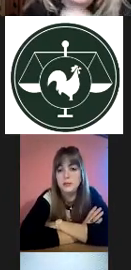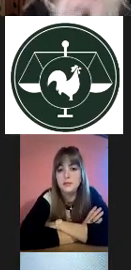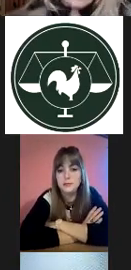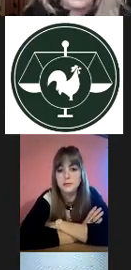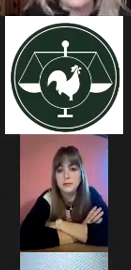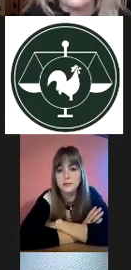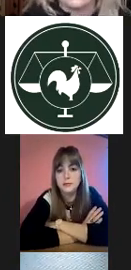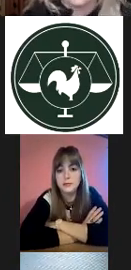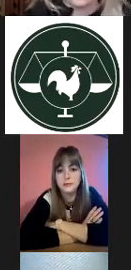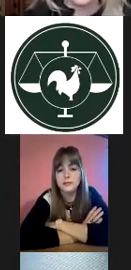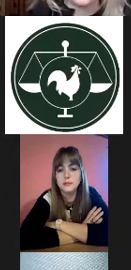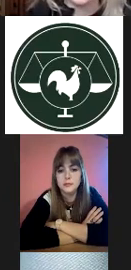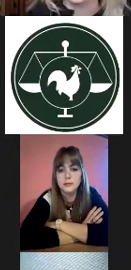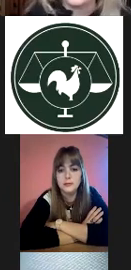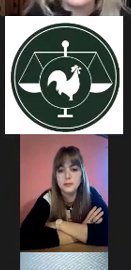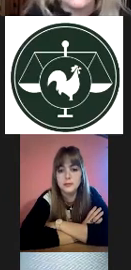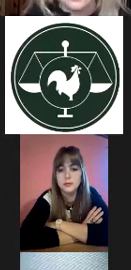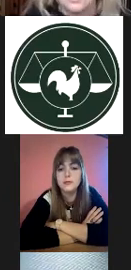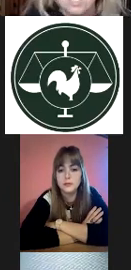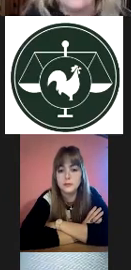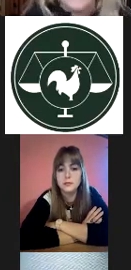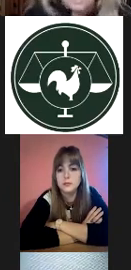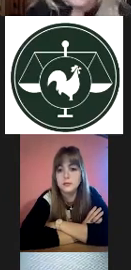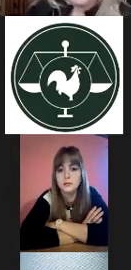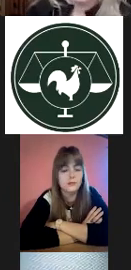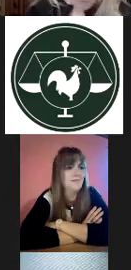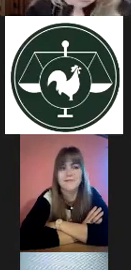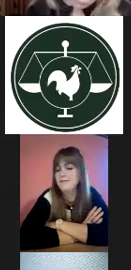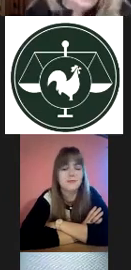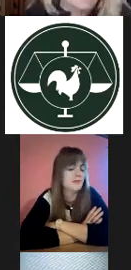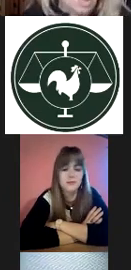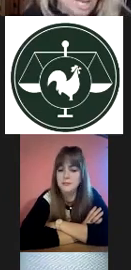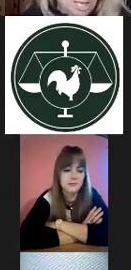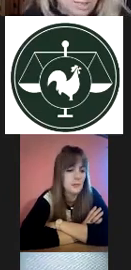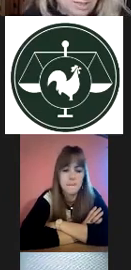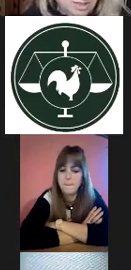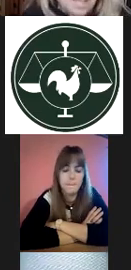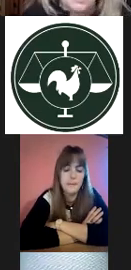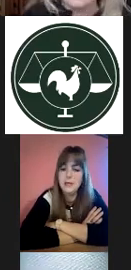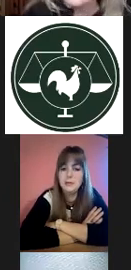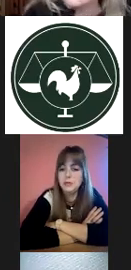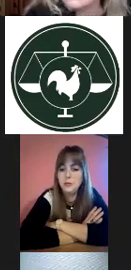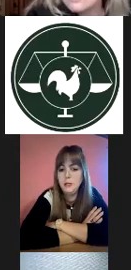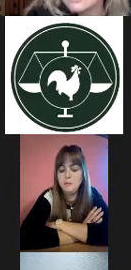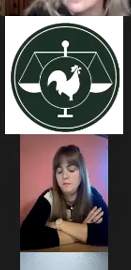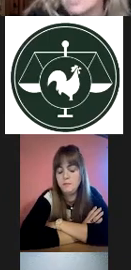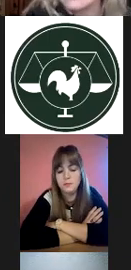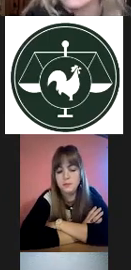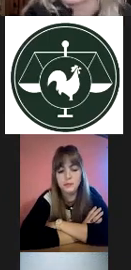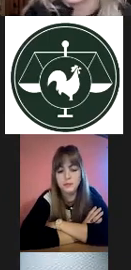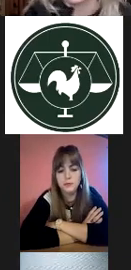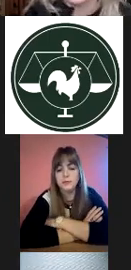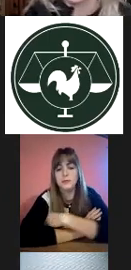Claro. demasiados animales en situación de calle, no hay manera de cumplir con esta obligación legal. Y Es además, hace imposible. meses